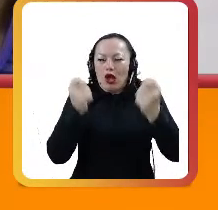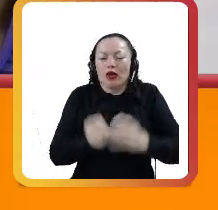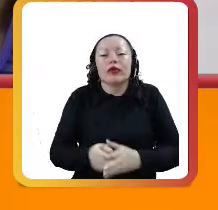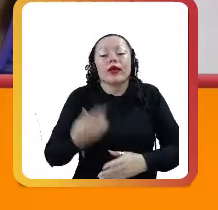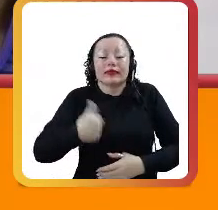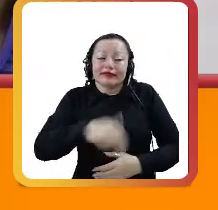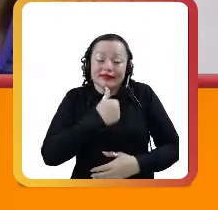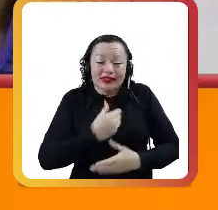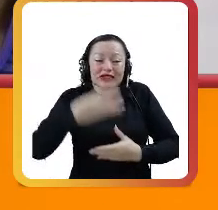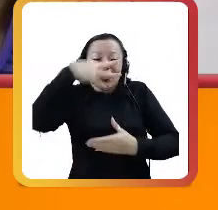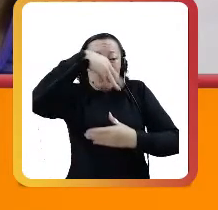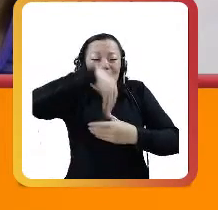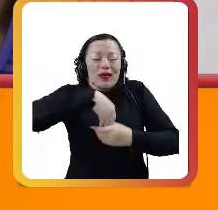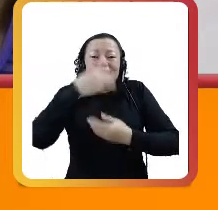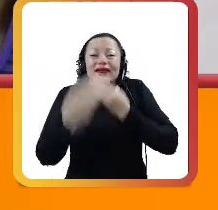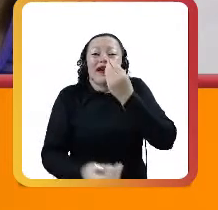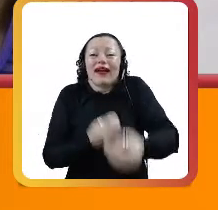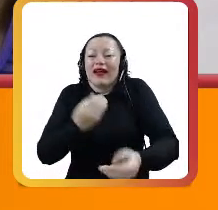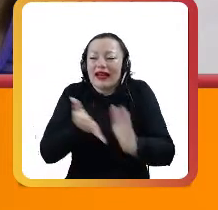también